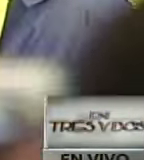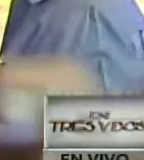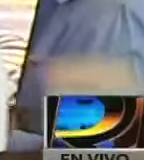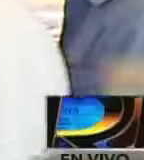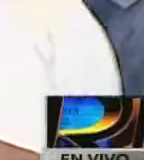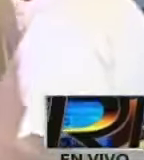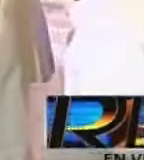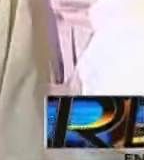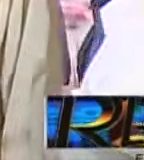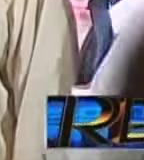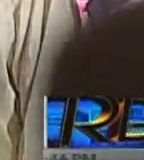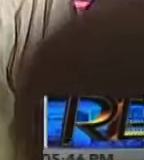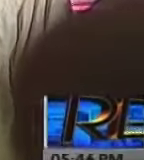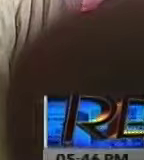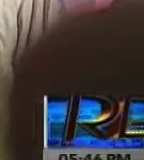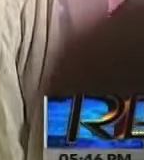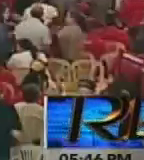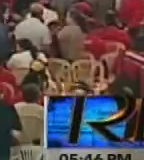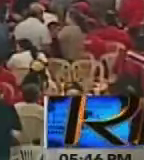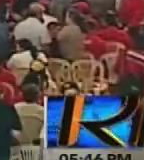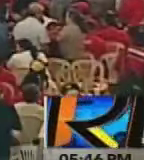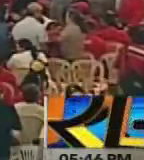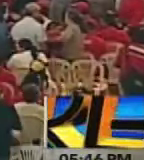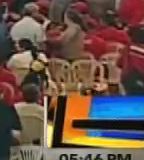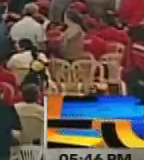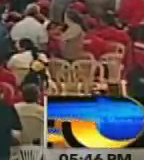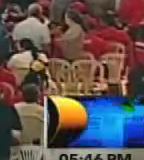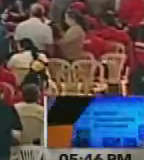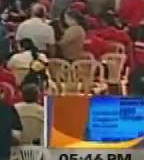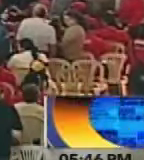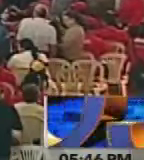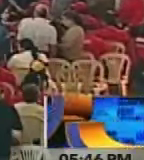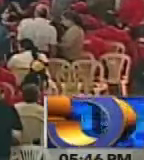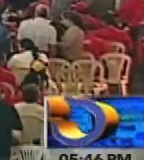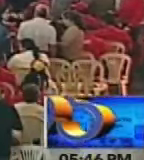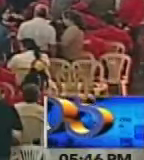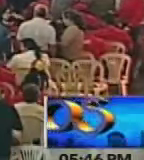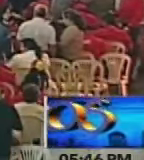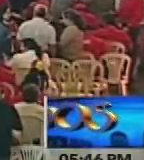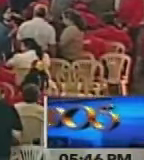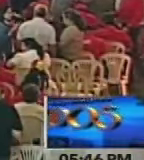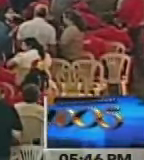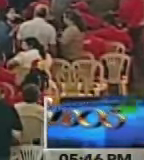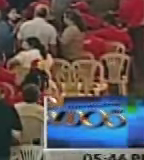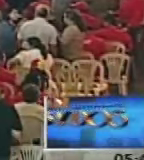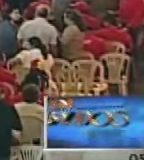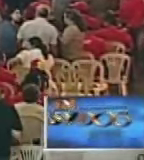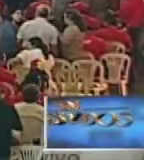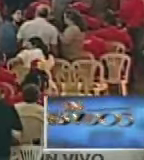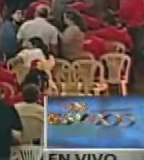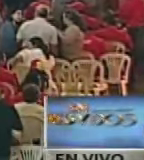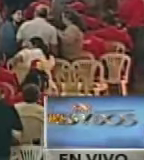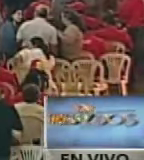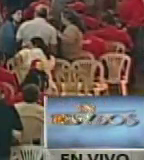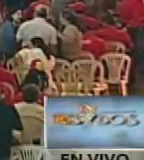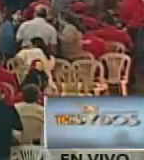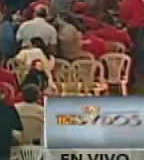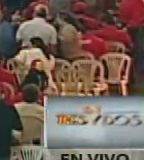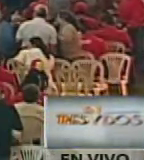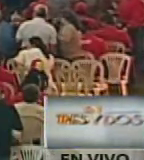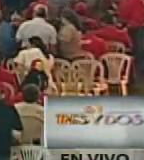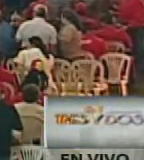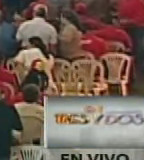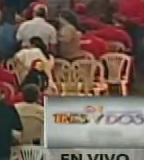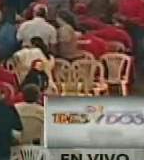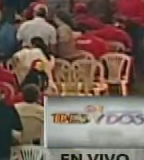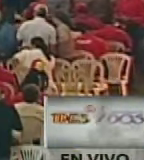todas estas acciones económicas que van con miras al fortalecimiento económico del país? No, la propuesta que